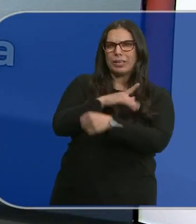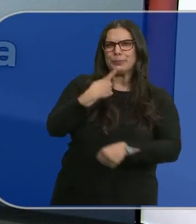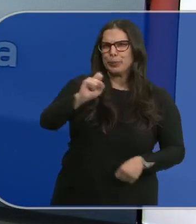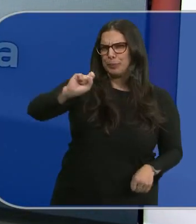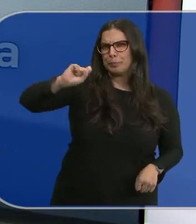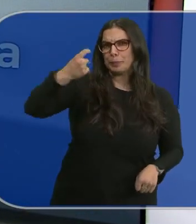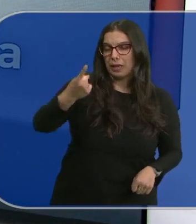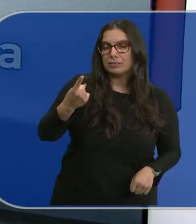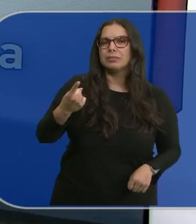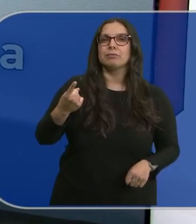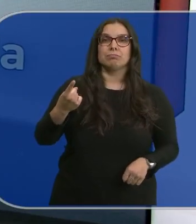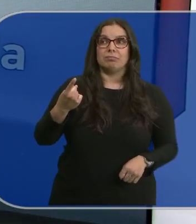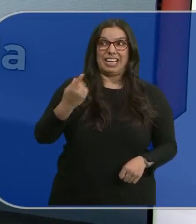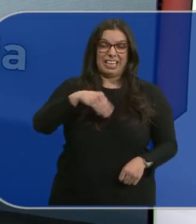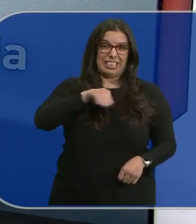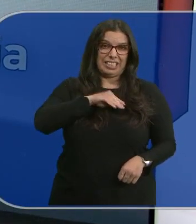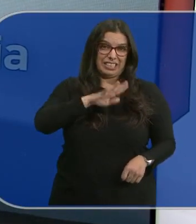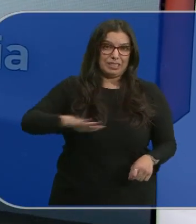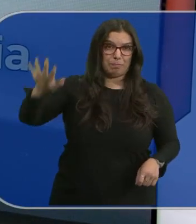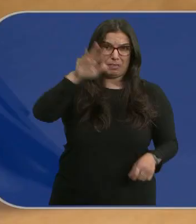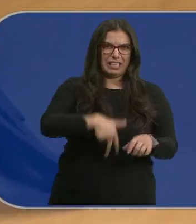en general, en toda la sanidad pública.